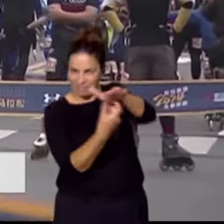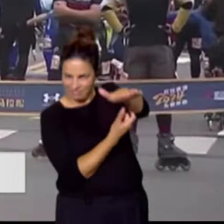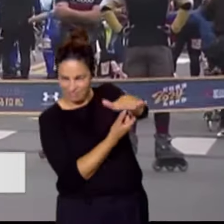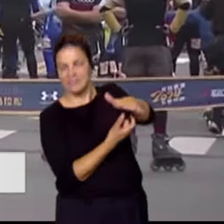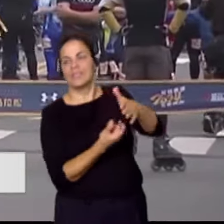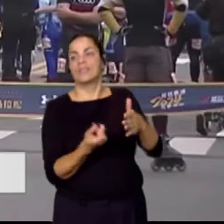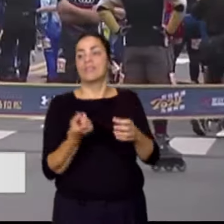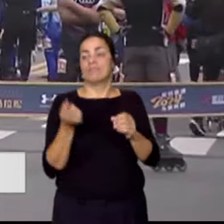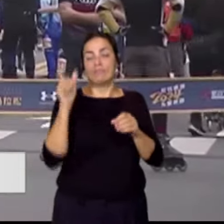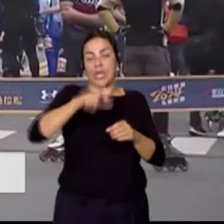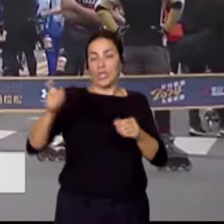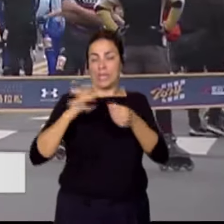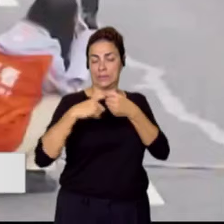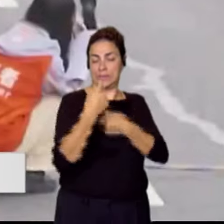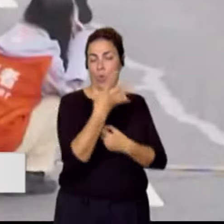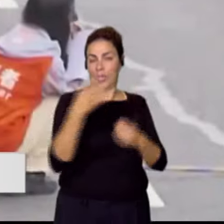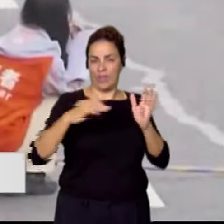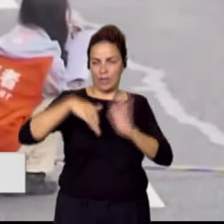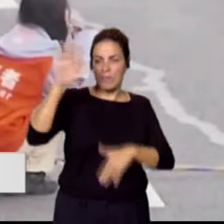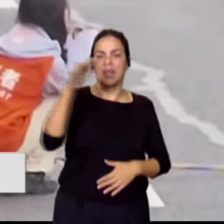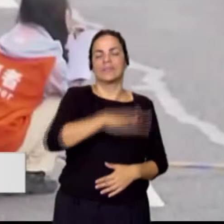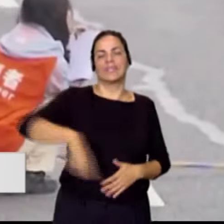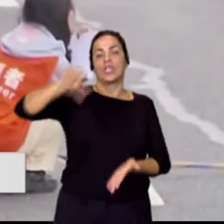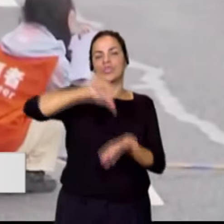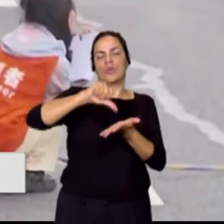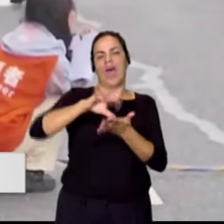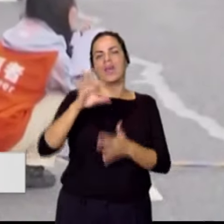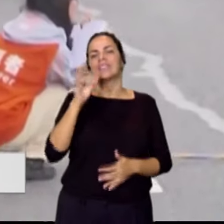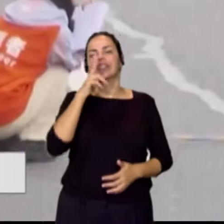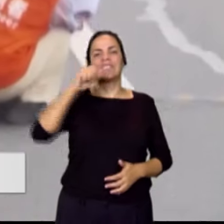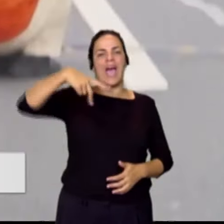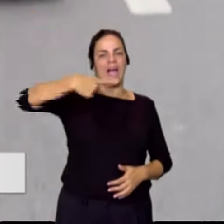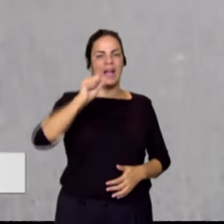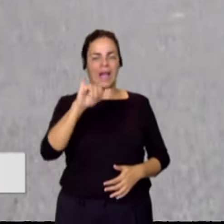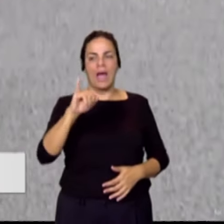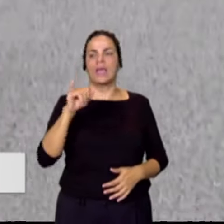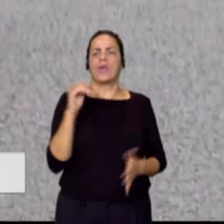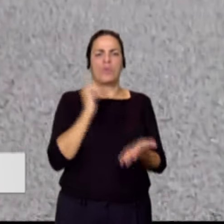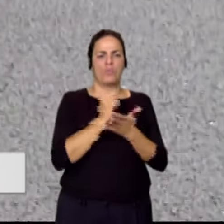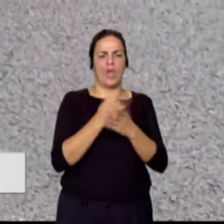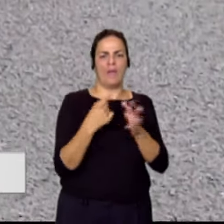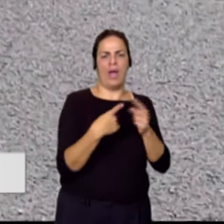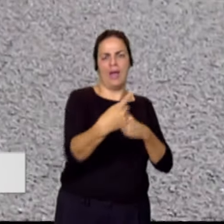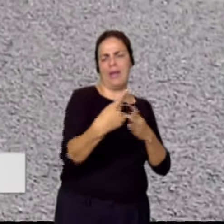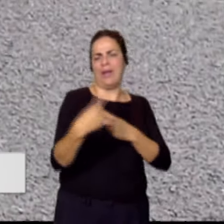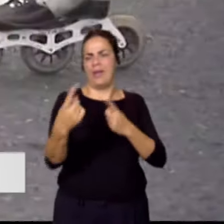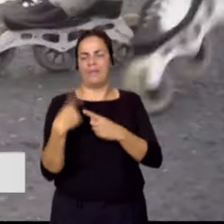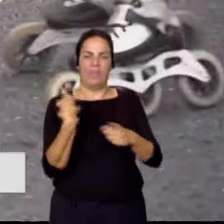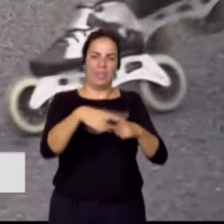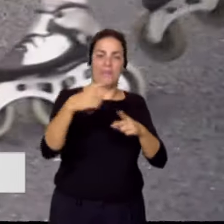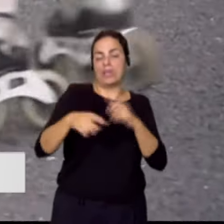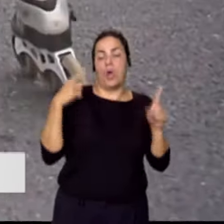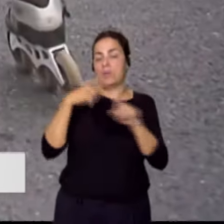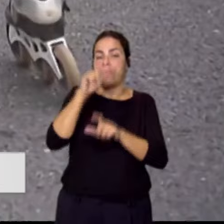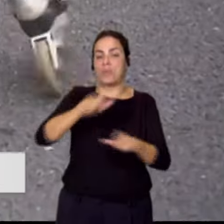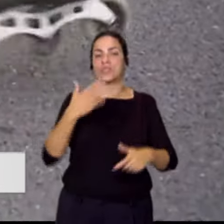celebró en la ciudad China de Shanghai y se disputaron pruebas de distintas distancias para que hubiera patinadores de todas las edades